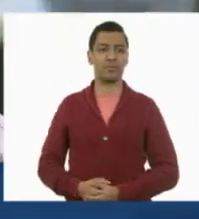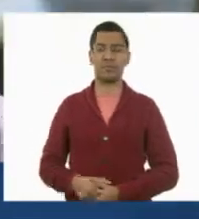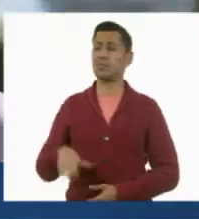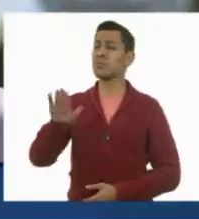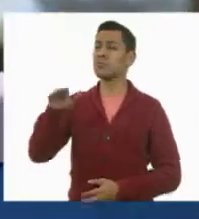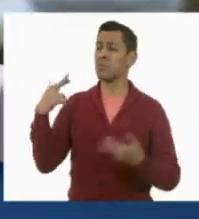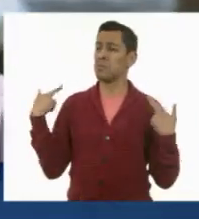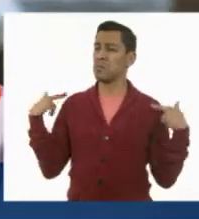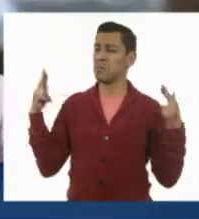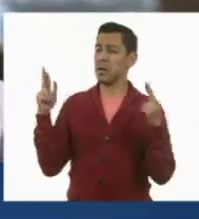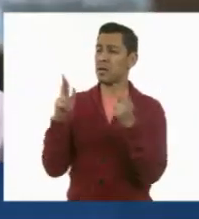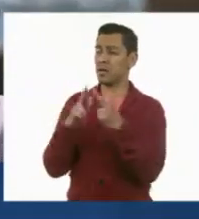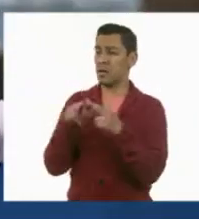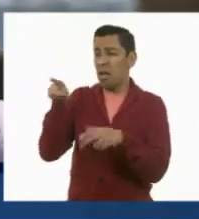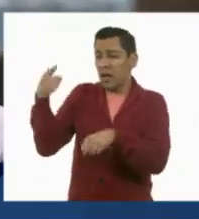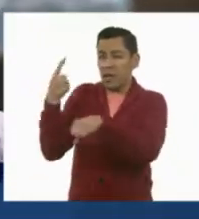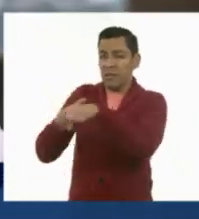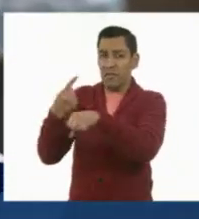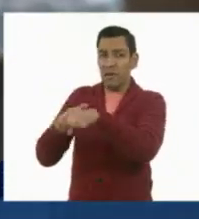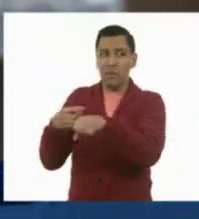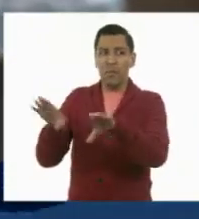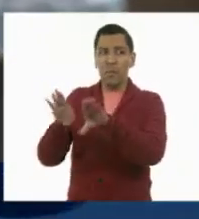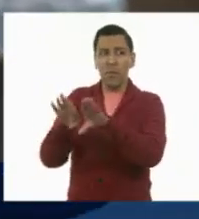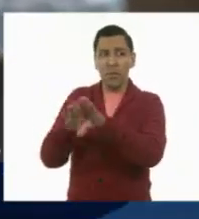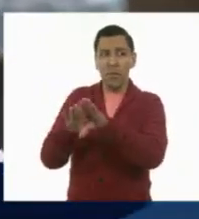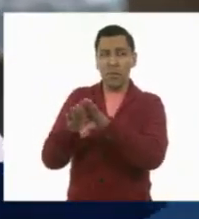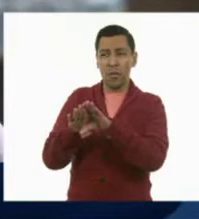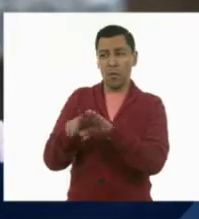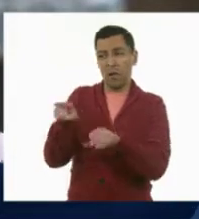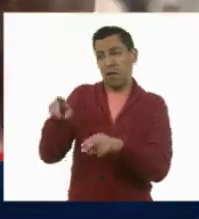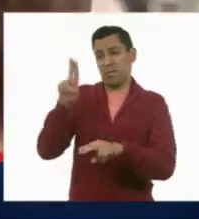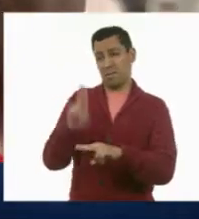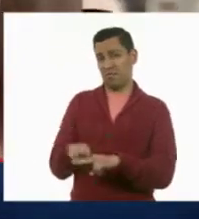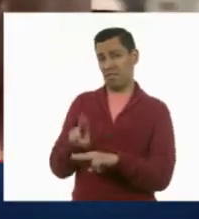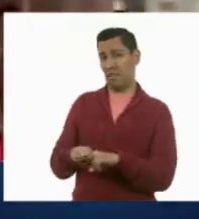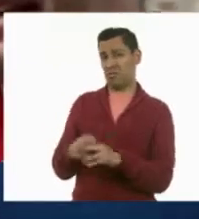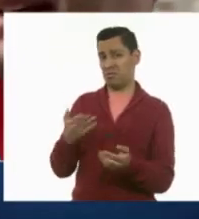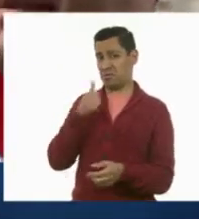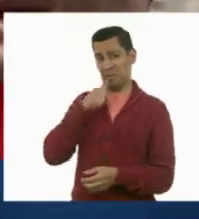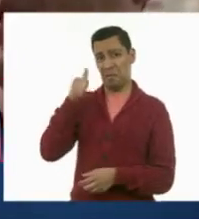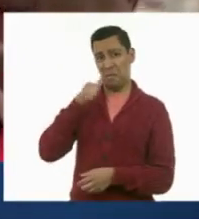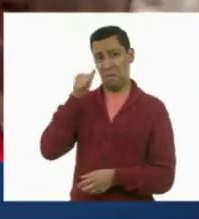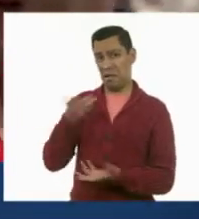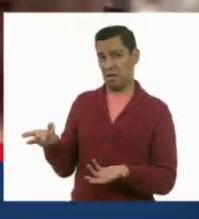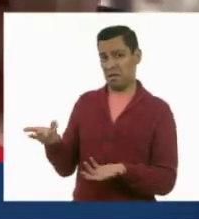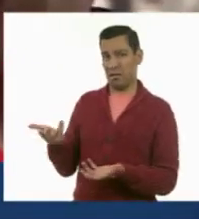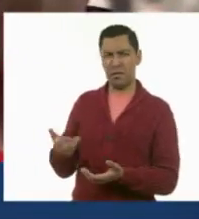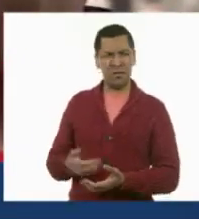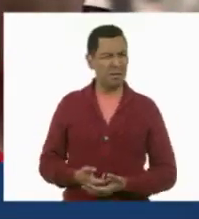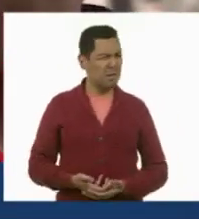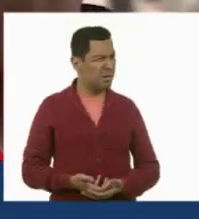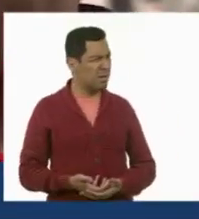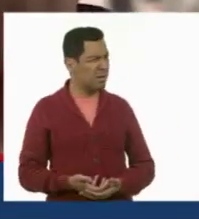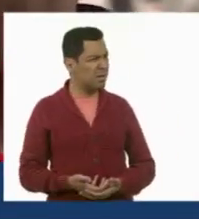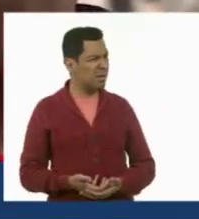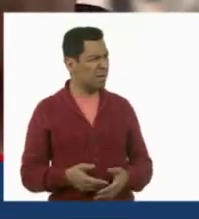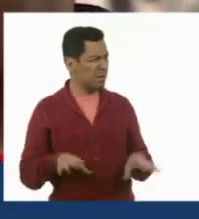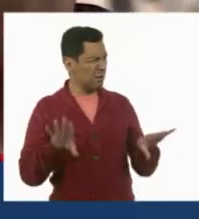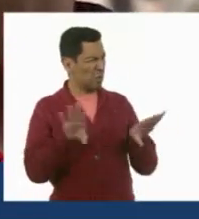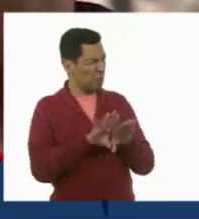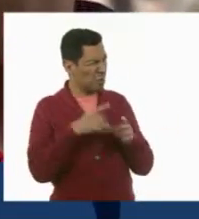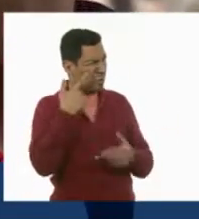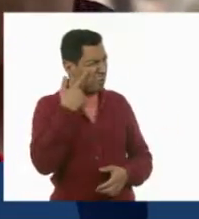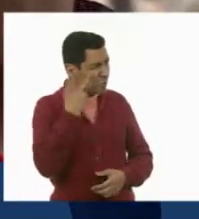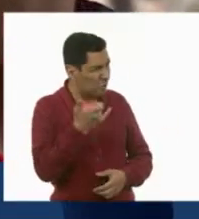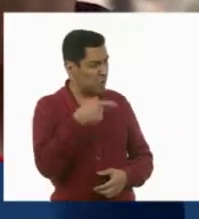Profe, pero por su enfermedad siempre va a estar en la banca, ¿verdad? Paco, me extraña que siendo el capitán del equipo